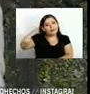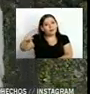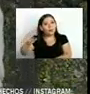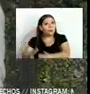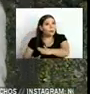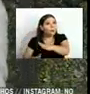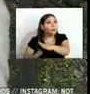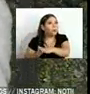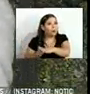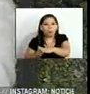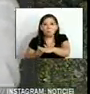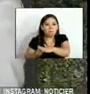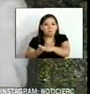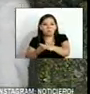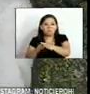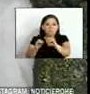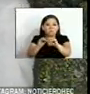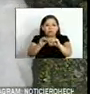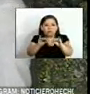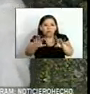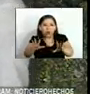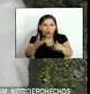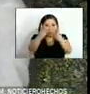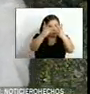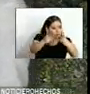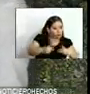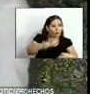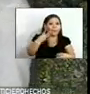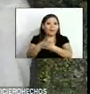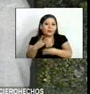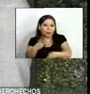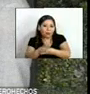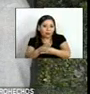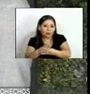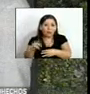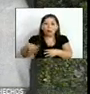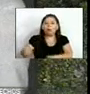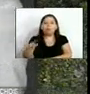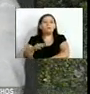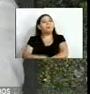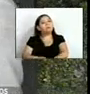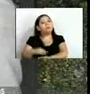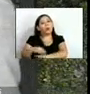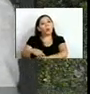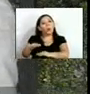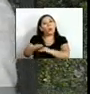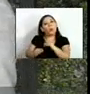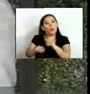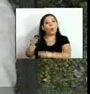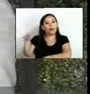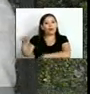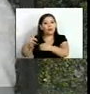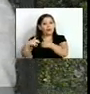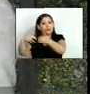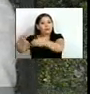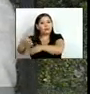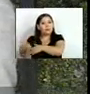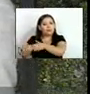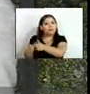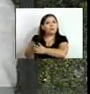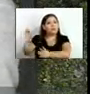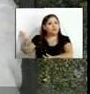deteniendo una pandemia con fórmulas matemáticas y desde un curul, desde la comodidad de la asamblea que ellos